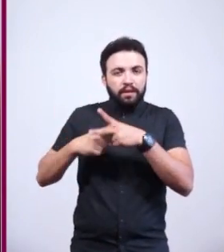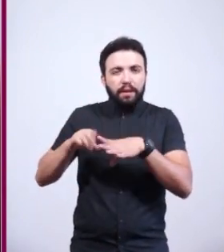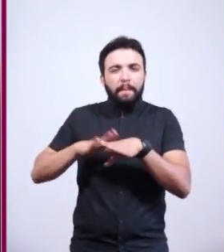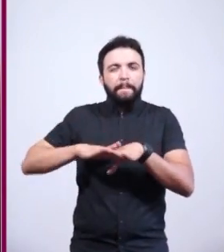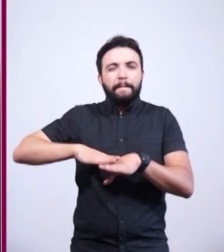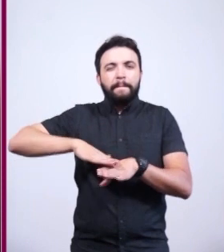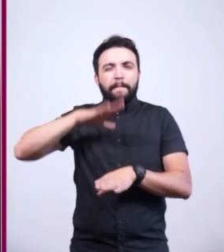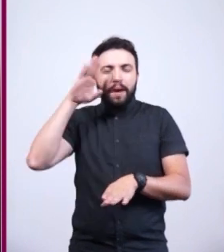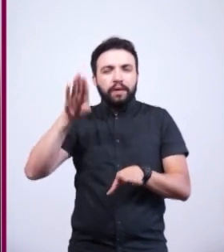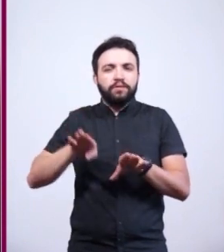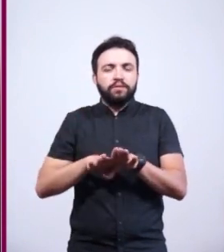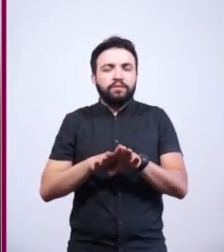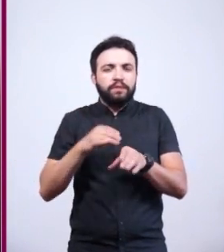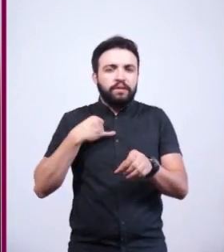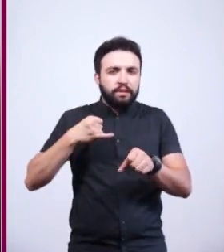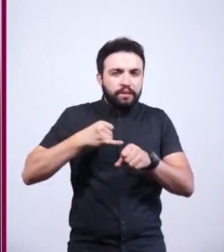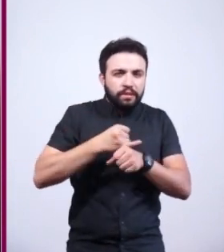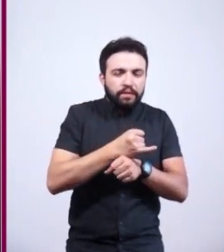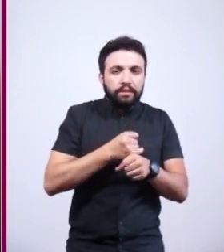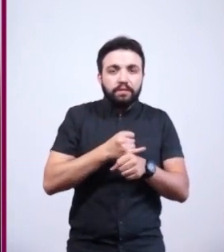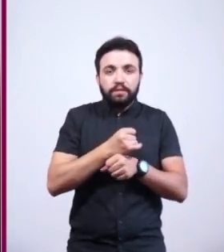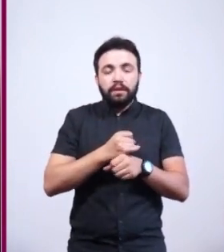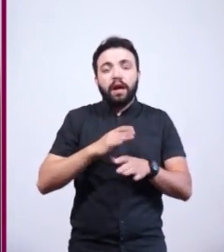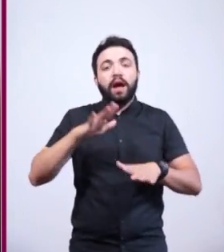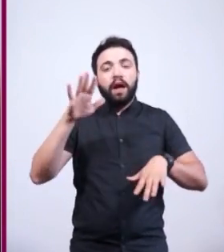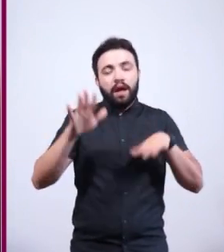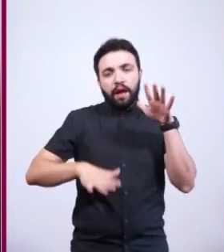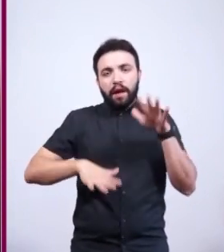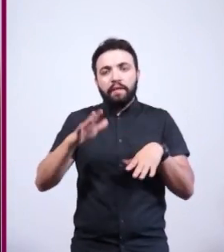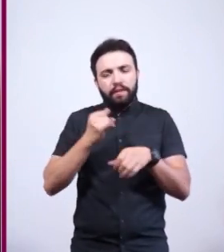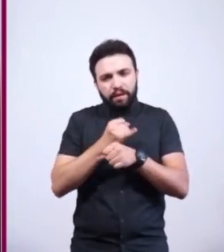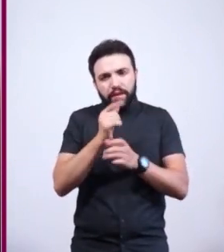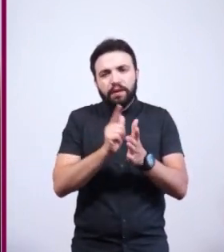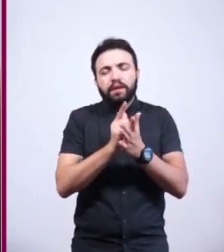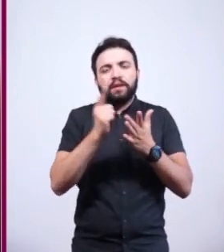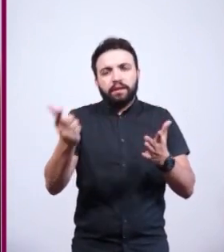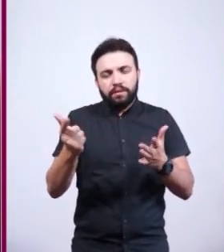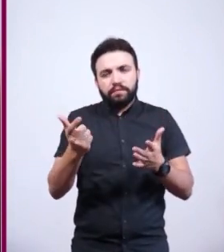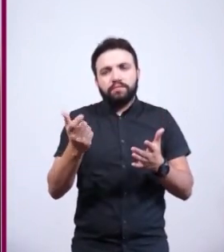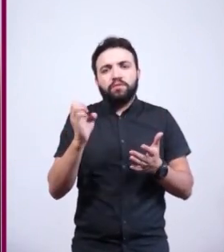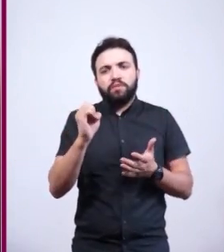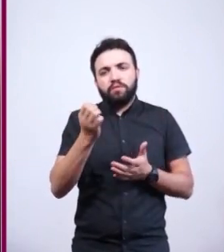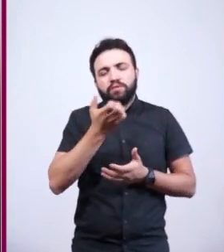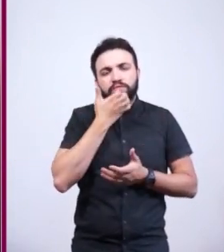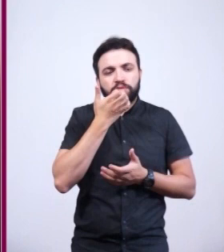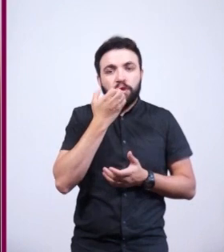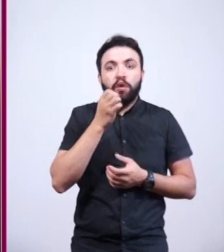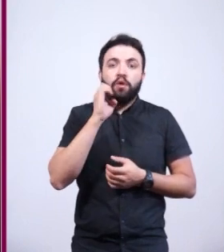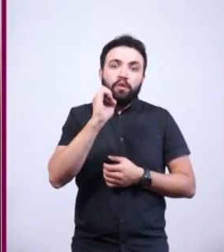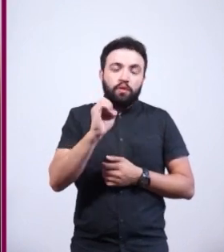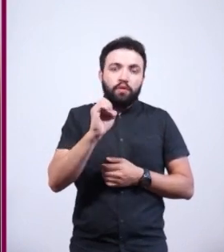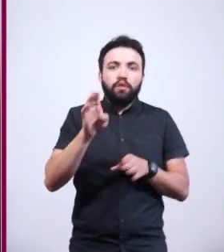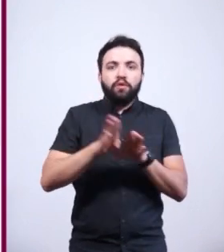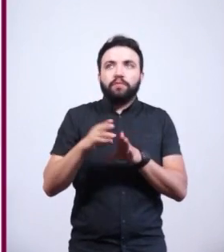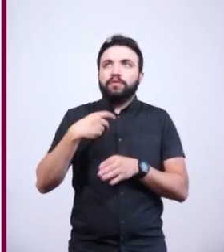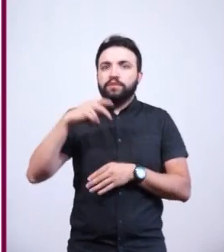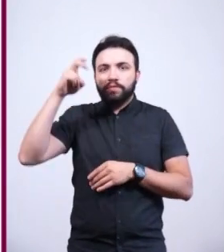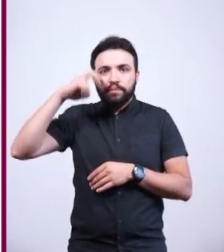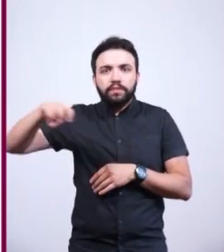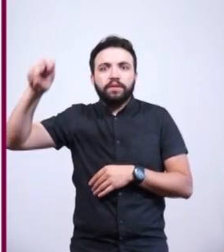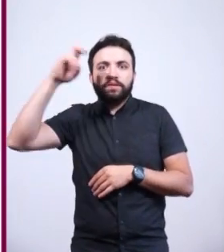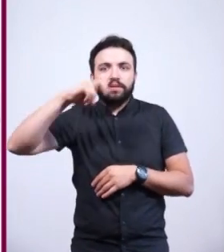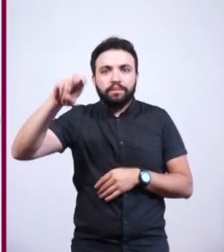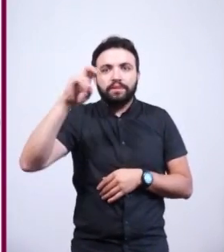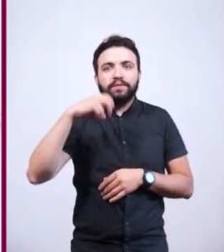poco más, a veces con investigación así en libros y académica, y a veces a través de los viajes, ¿no?